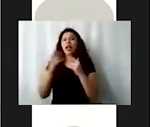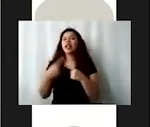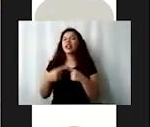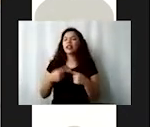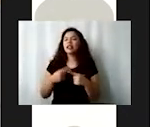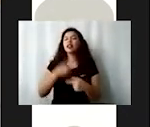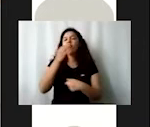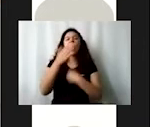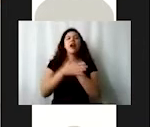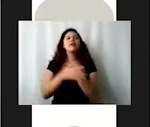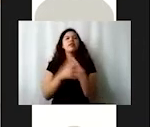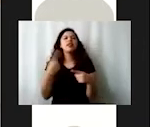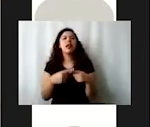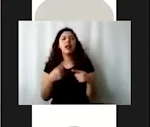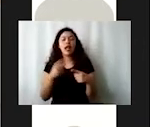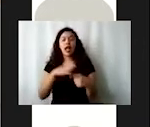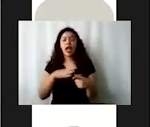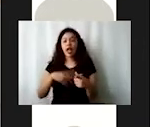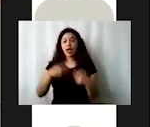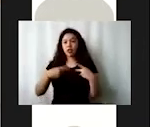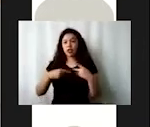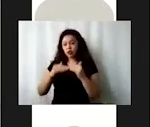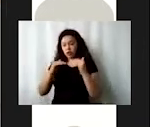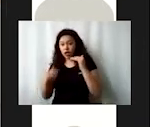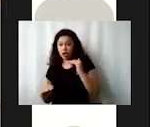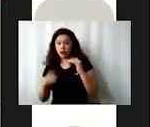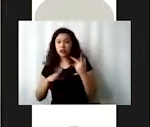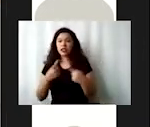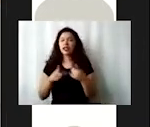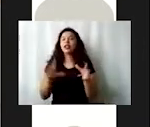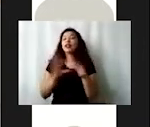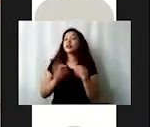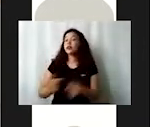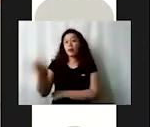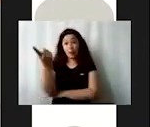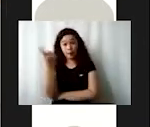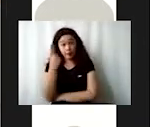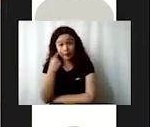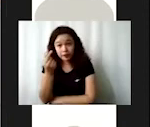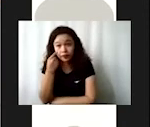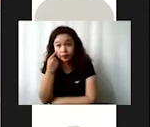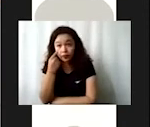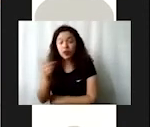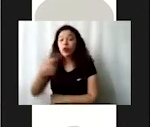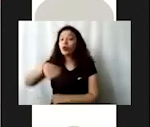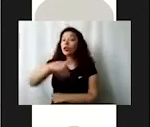reporta a él? ¿Tiene subordinados? ¿Quiénes son? Explique. ¡Ojo! Aquí ustedes sí tienen que clarificarle. Si van a